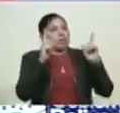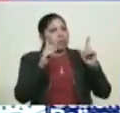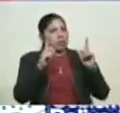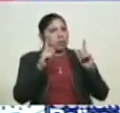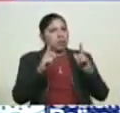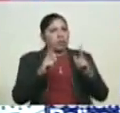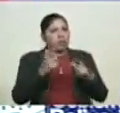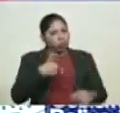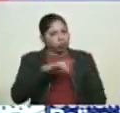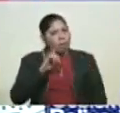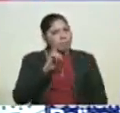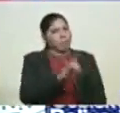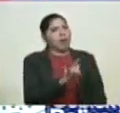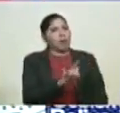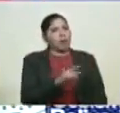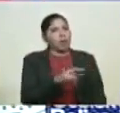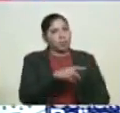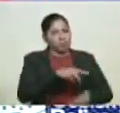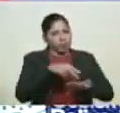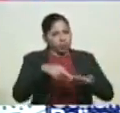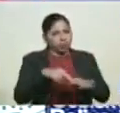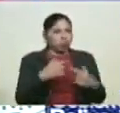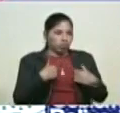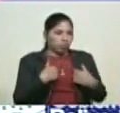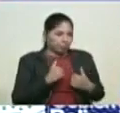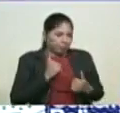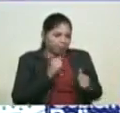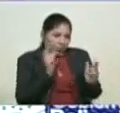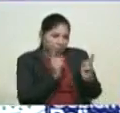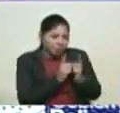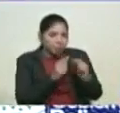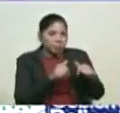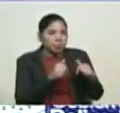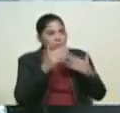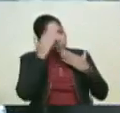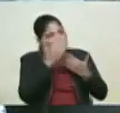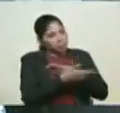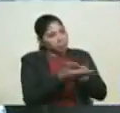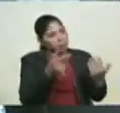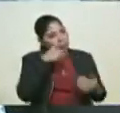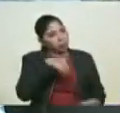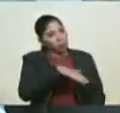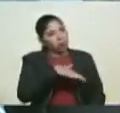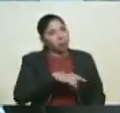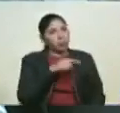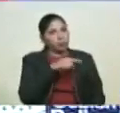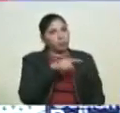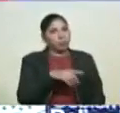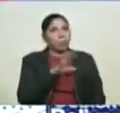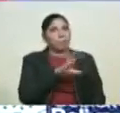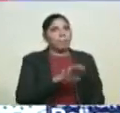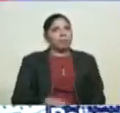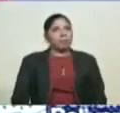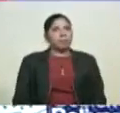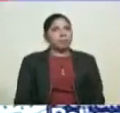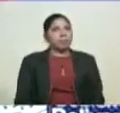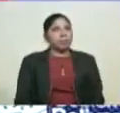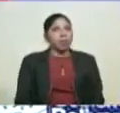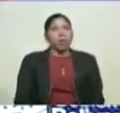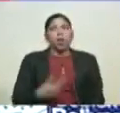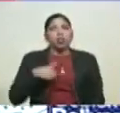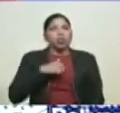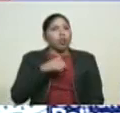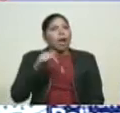Y amamos a Puerto Rico, así que aprovecho para enviarle un saludo al pueblo puertorriqueño. Aquí nosotros no podemos